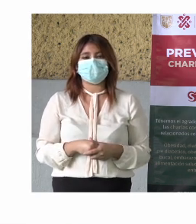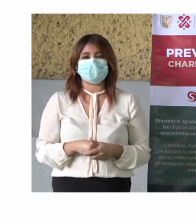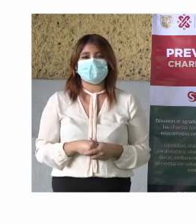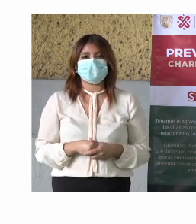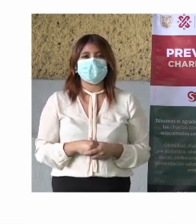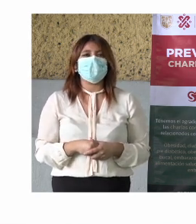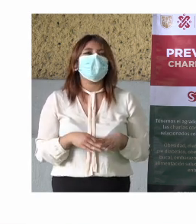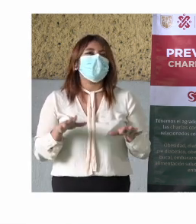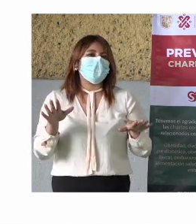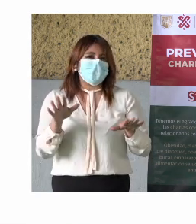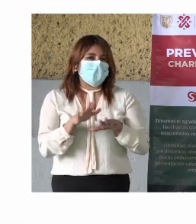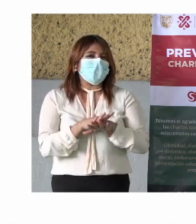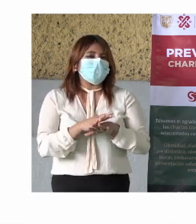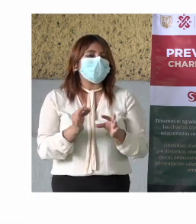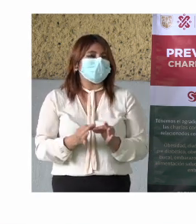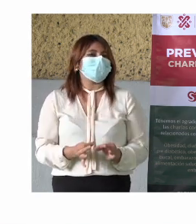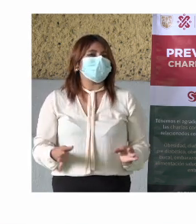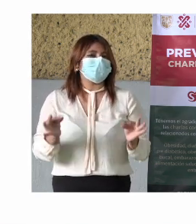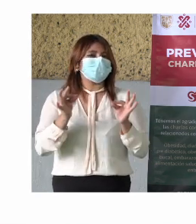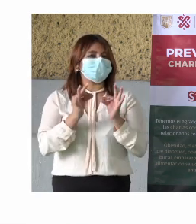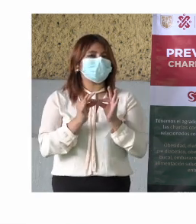Otro punto muy importante es que